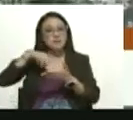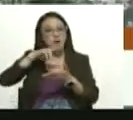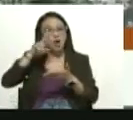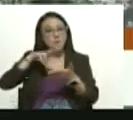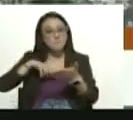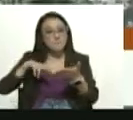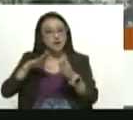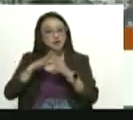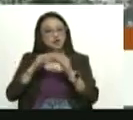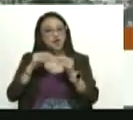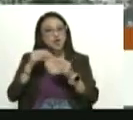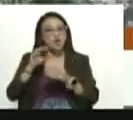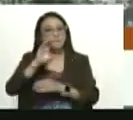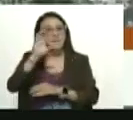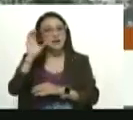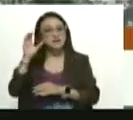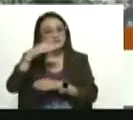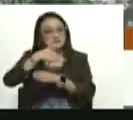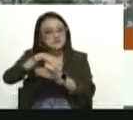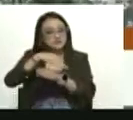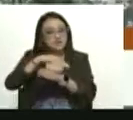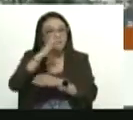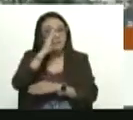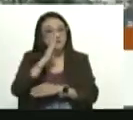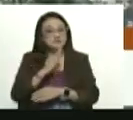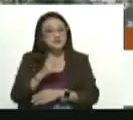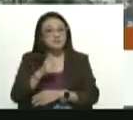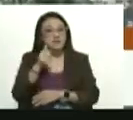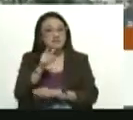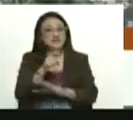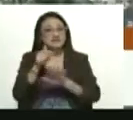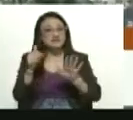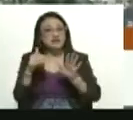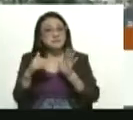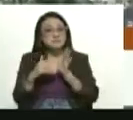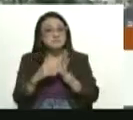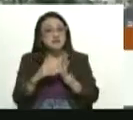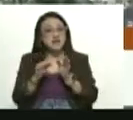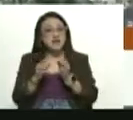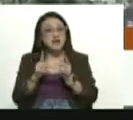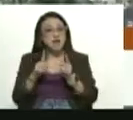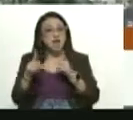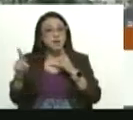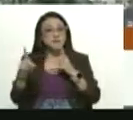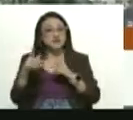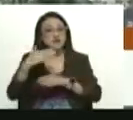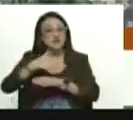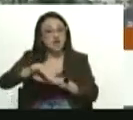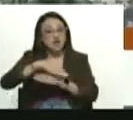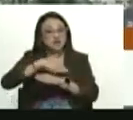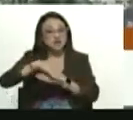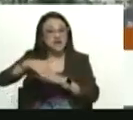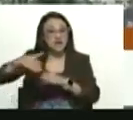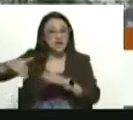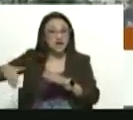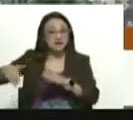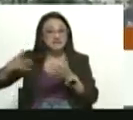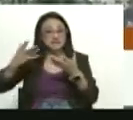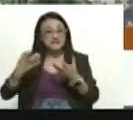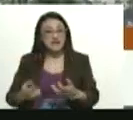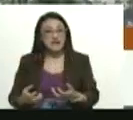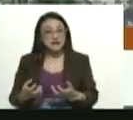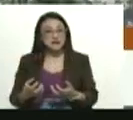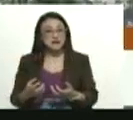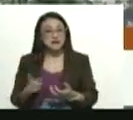los países fronterizos. Ustedes saben que Brasil tiene más de 16.000 kilómetros de fronteras secas. No